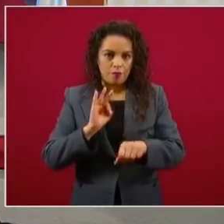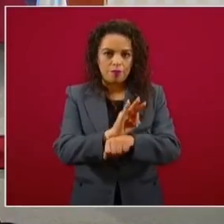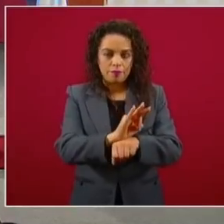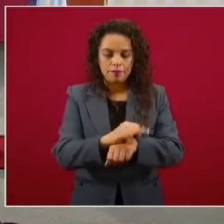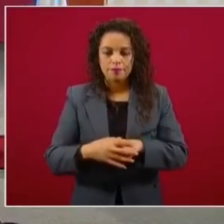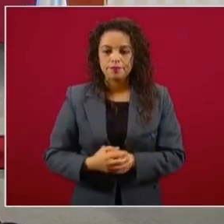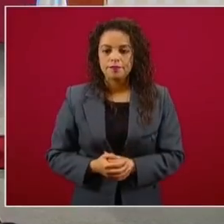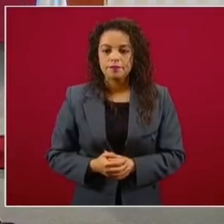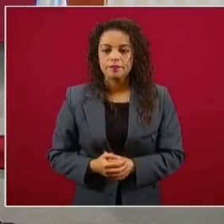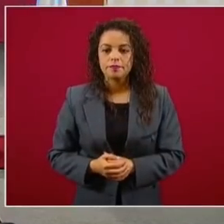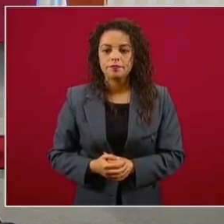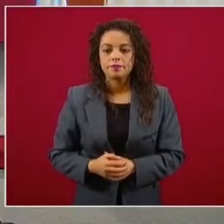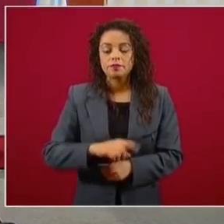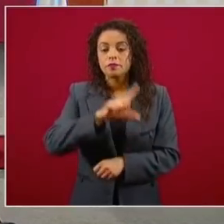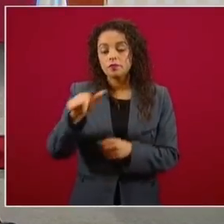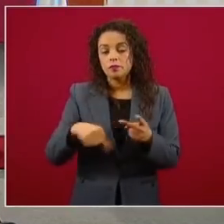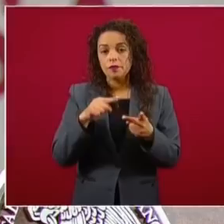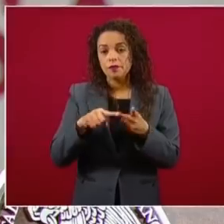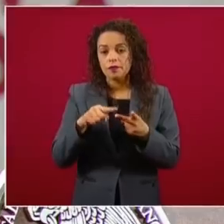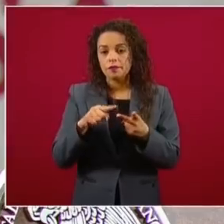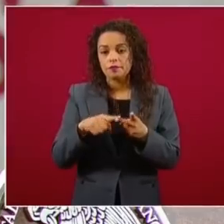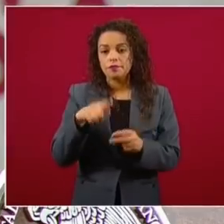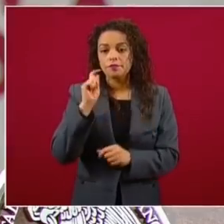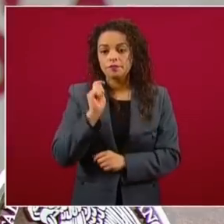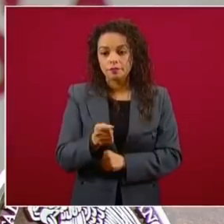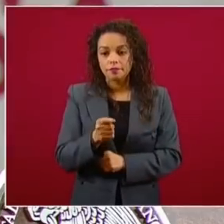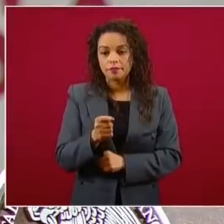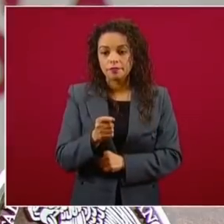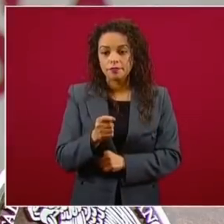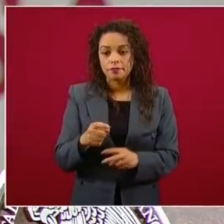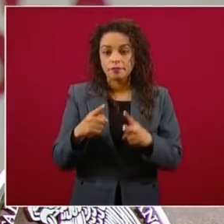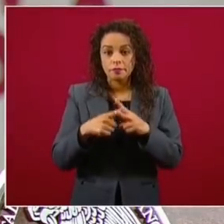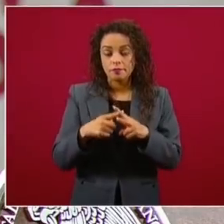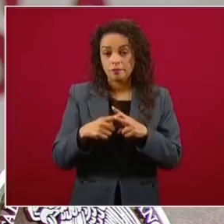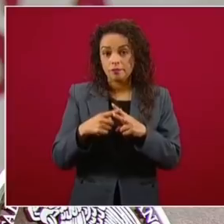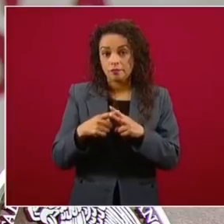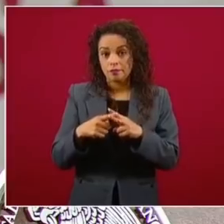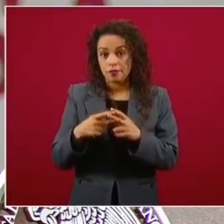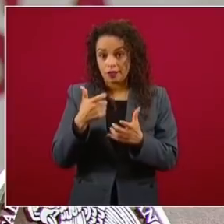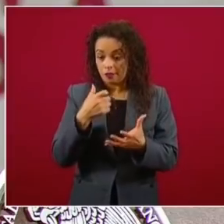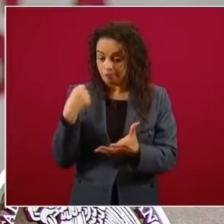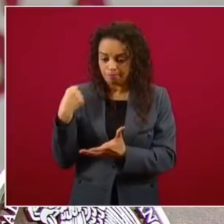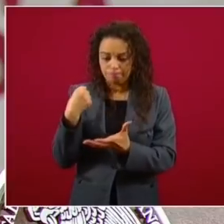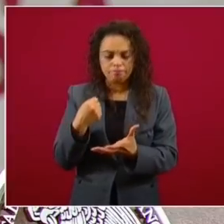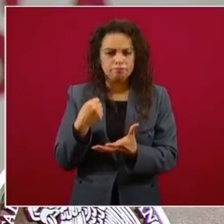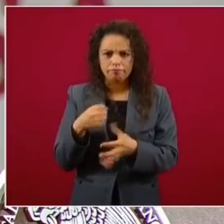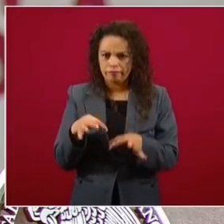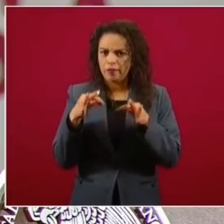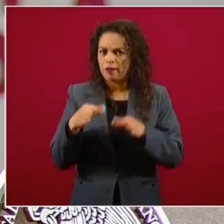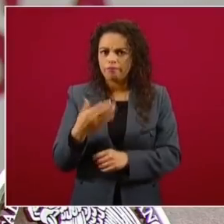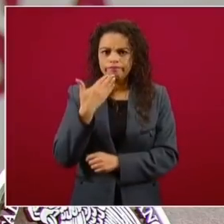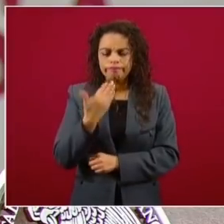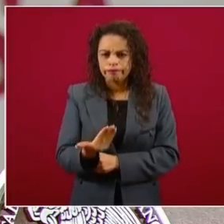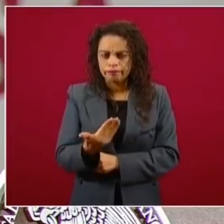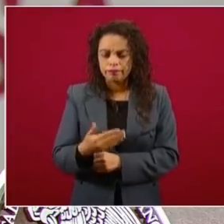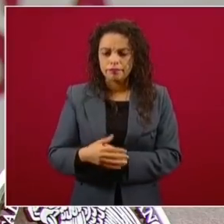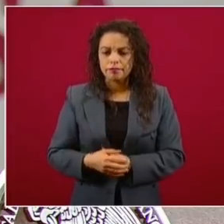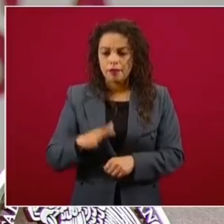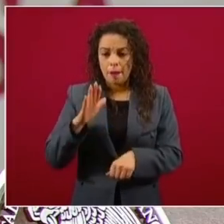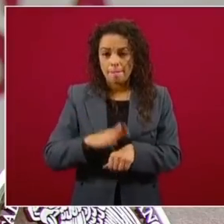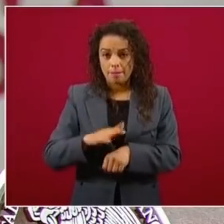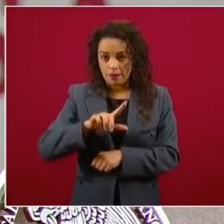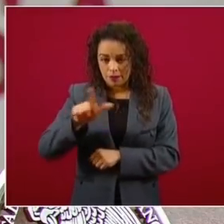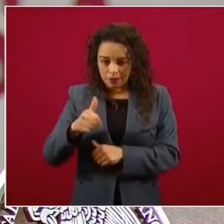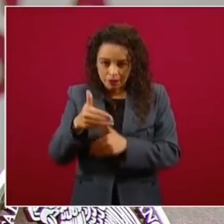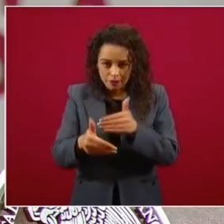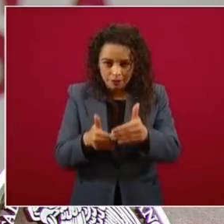finanzas públicas sanas y esto es muy importante. Como ustedes recordarán, y hablaré de ello un poquito más adelante, las